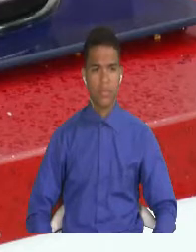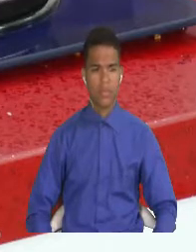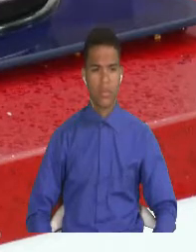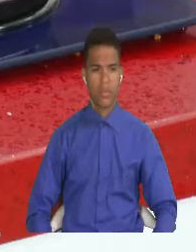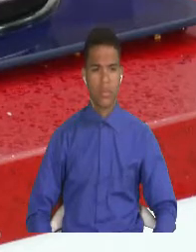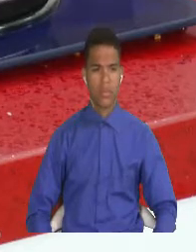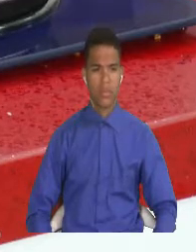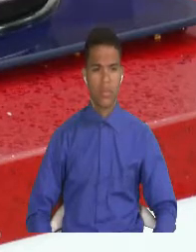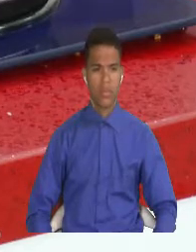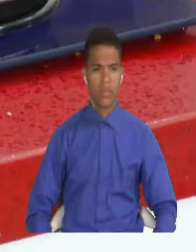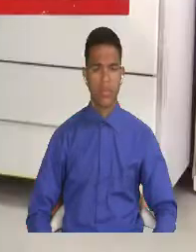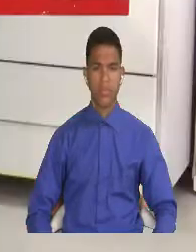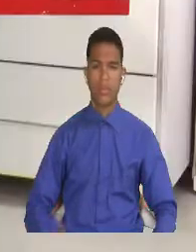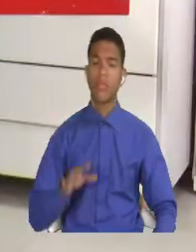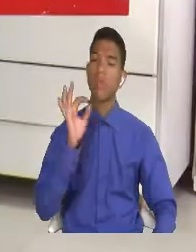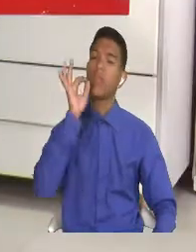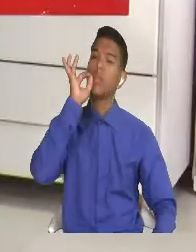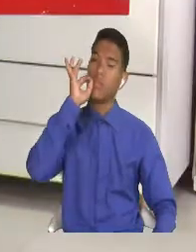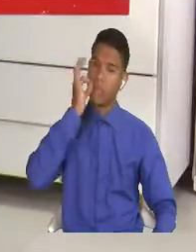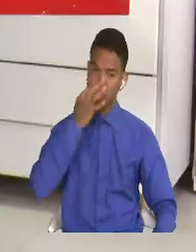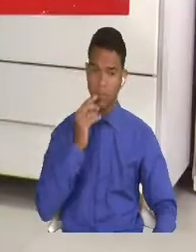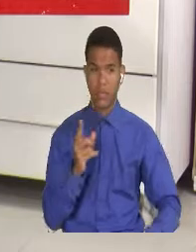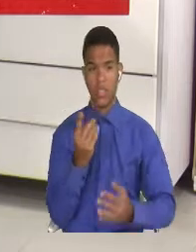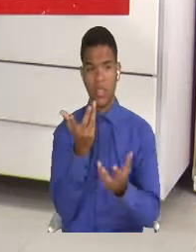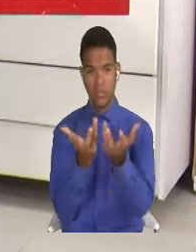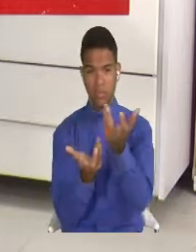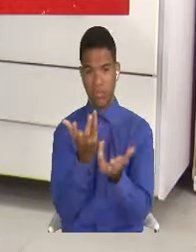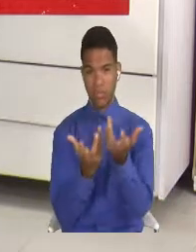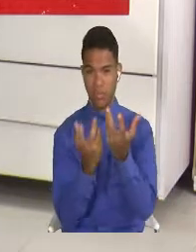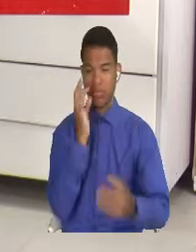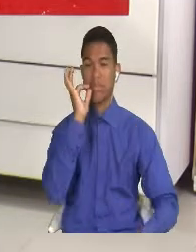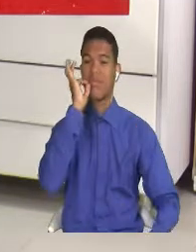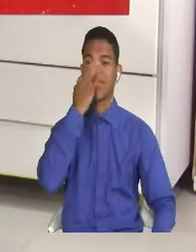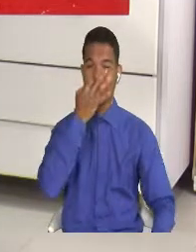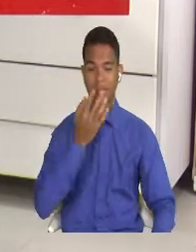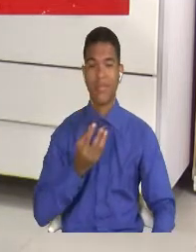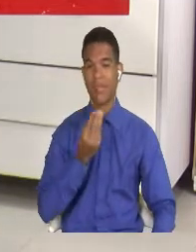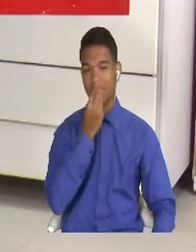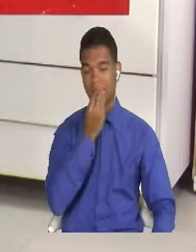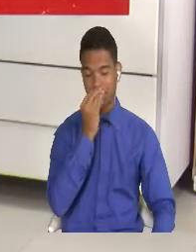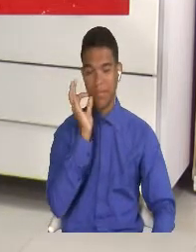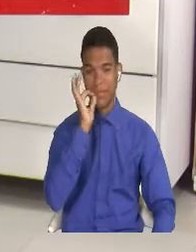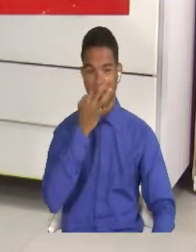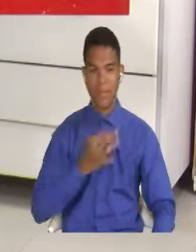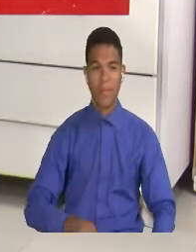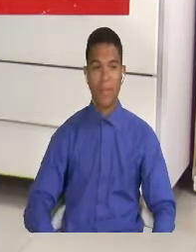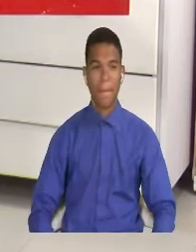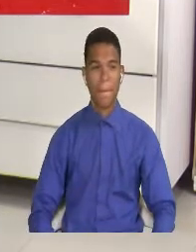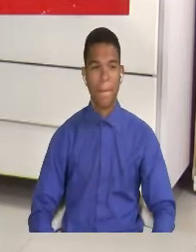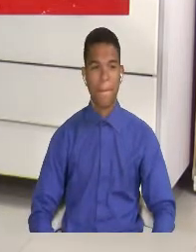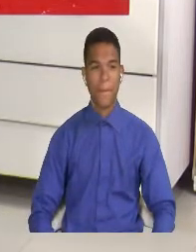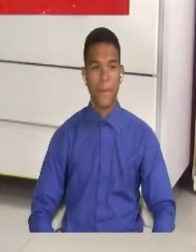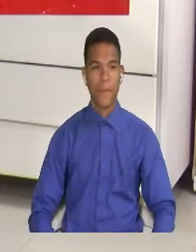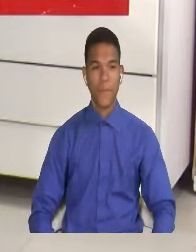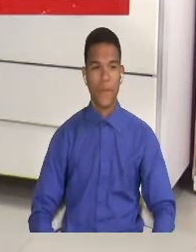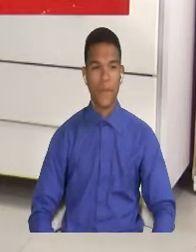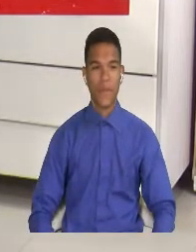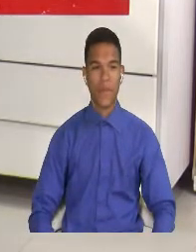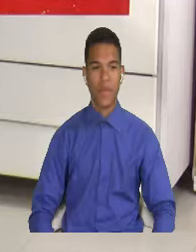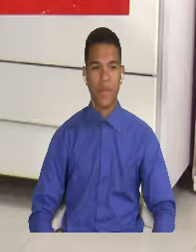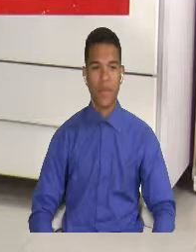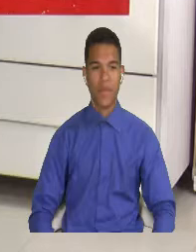Bueno, me encanta esta receta. Bueno, a mí todas las recetas me encantan. Eso sería... sería una mentira. Yo creo que ya lo estaban extrañando que yo estuviera por aquí diciendo, ay,